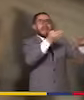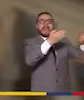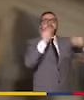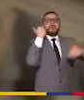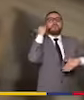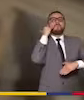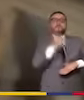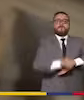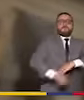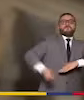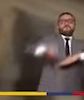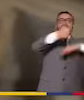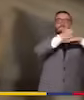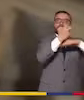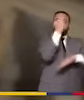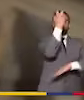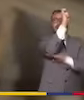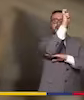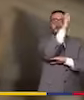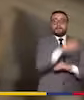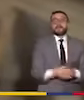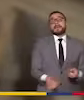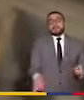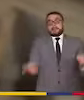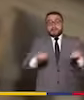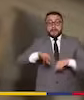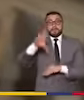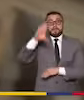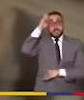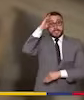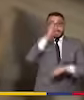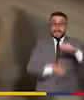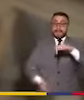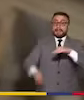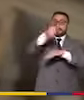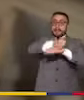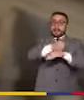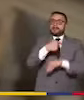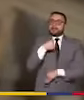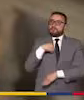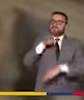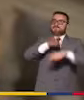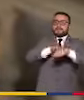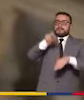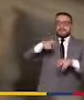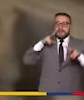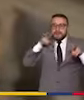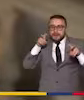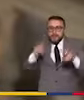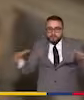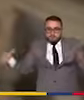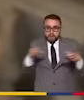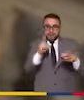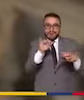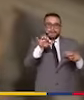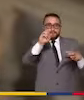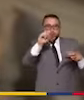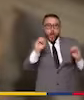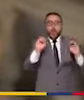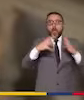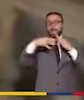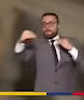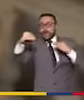Nación. Le he pedido al general Salamanca que encuentre el software dentro de la Dipol o fuera de